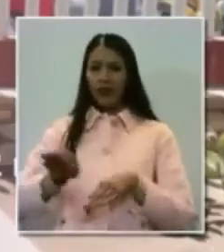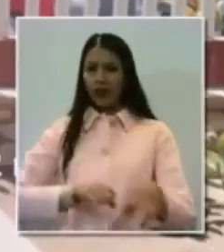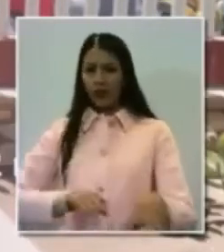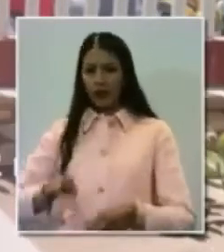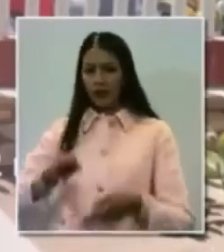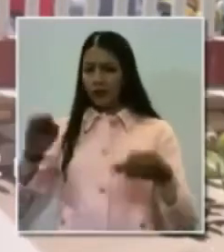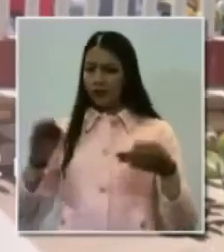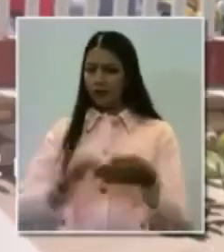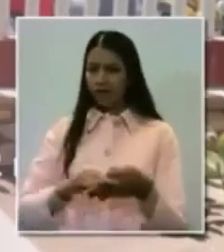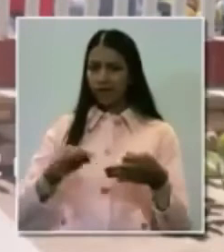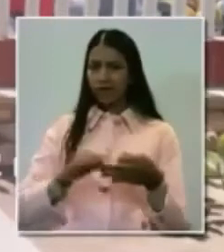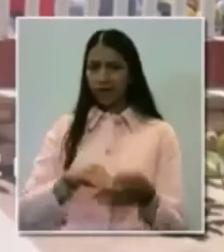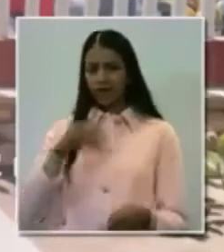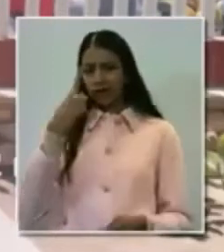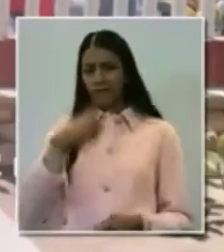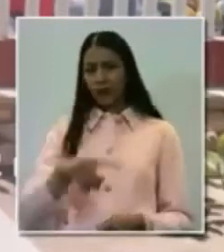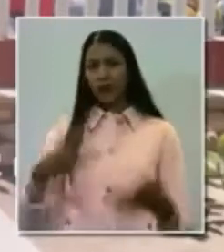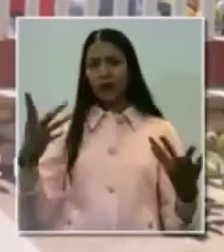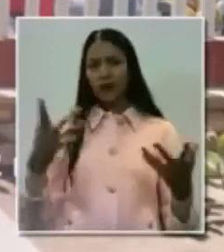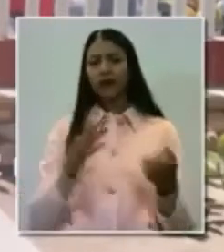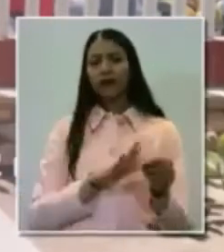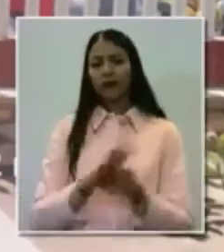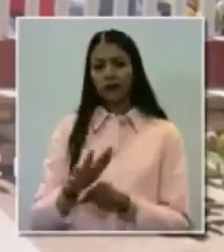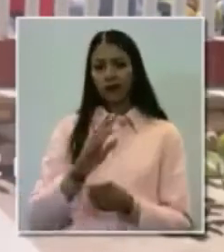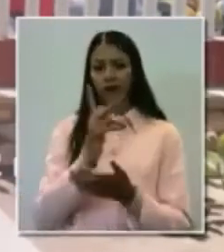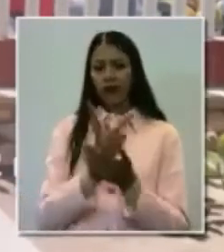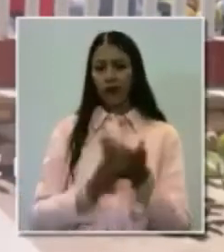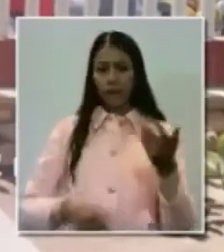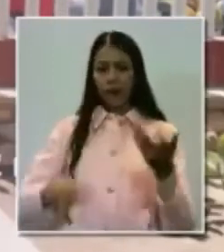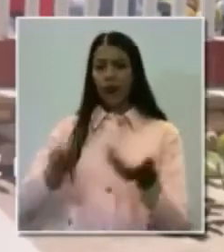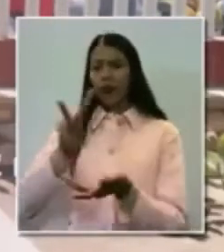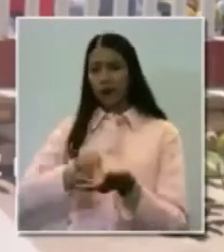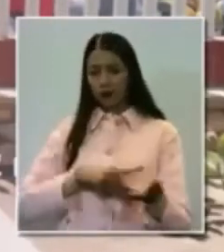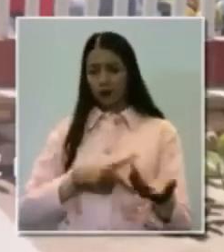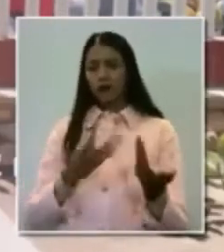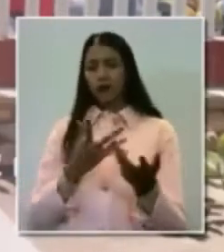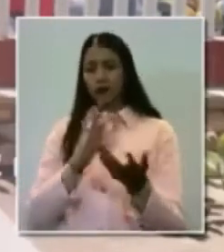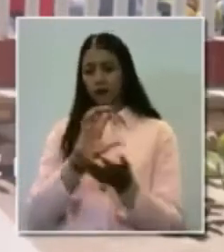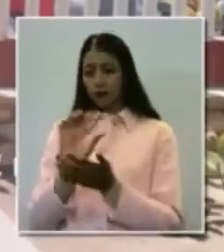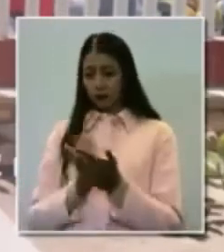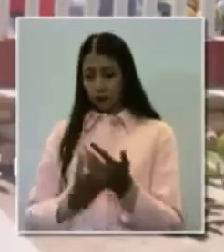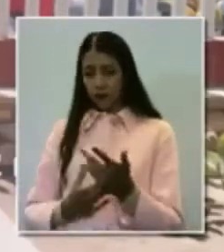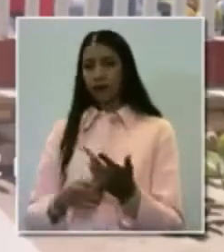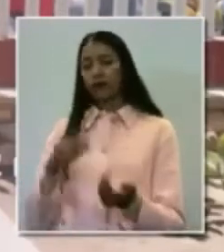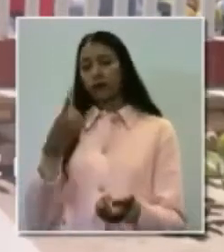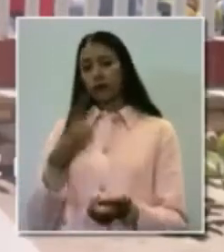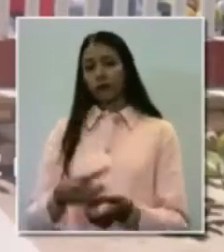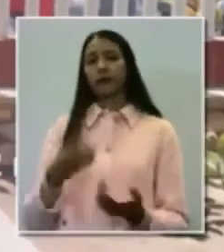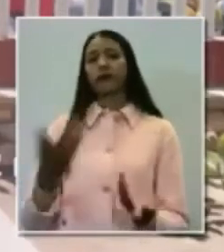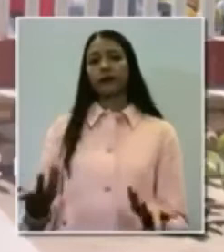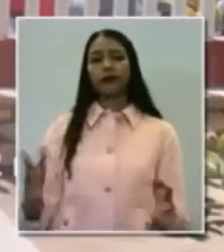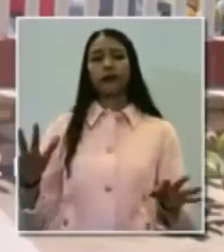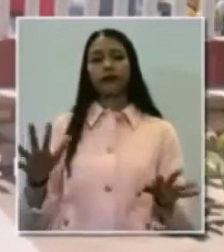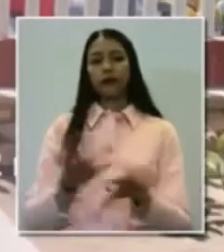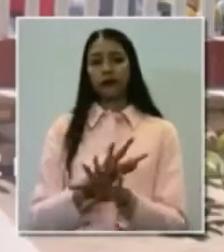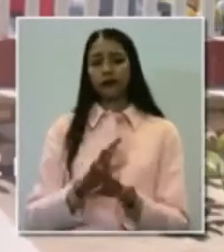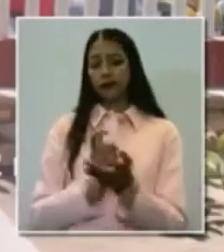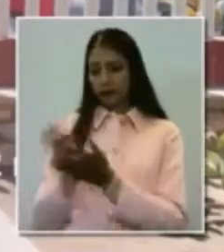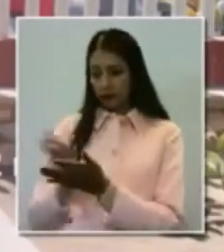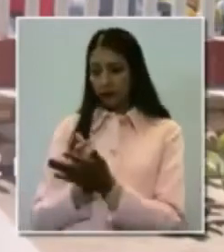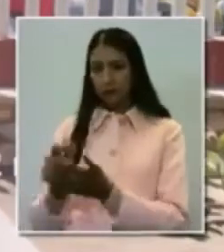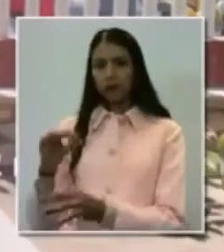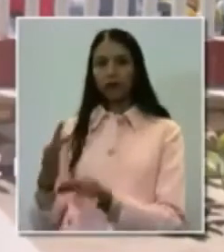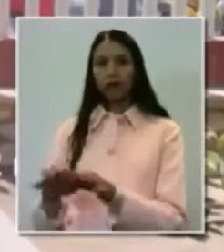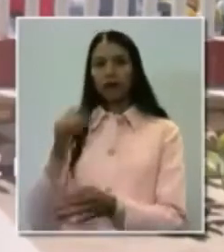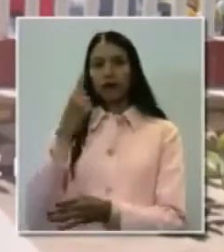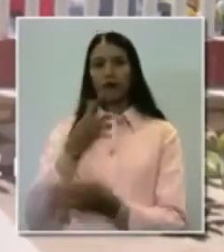manera constante para la asignación de las plazas, para asignación de contratos, para las reubicaciones de pagos, para la